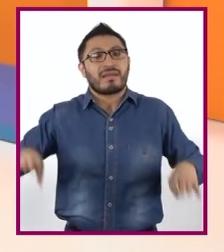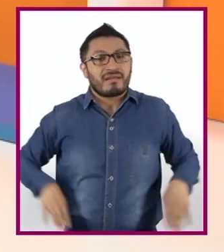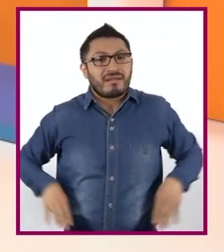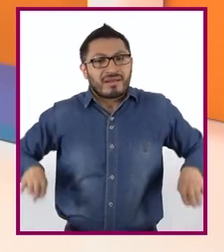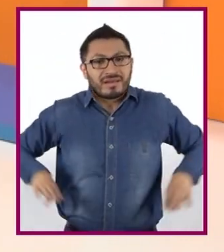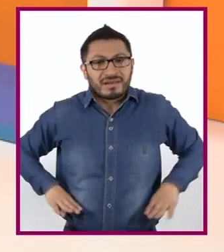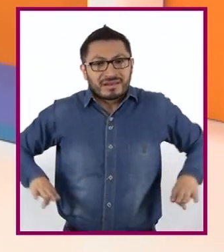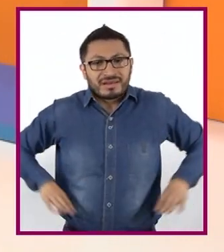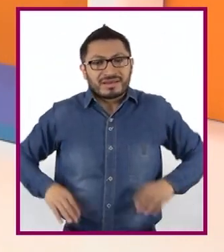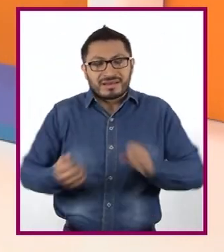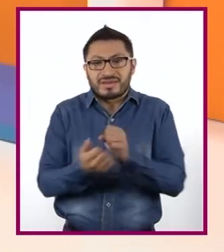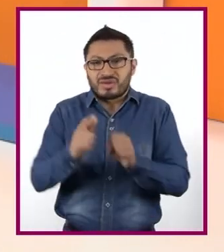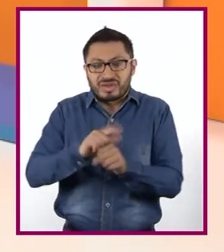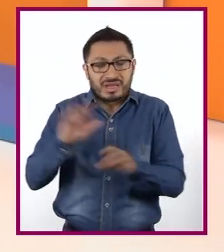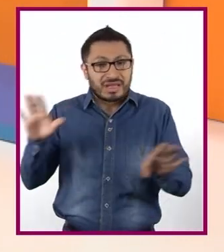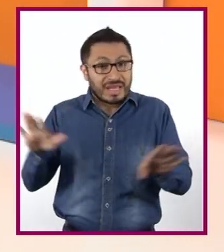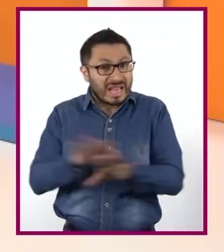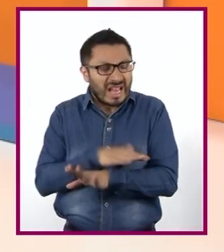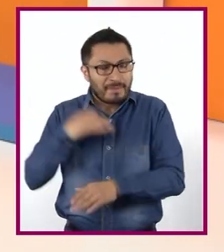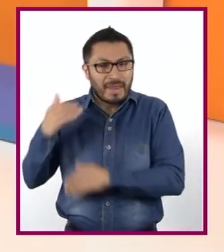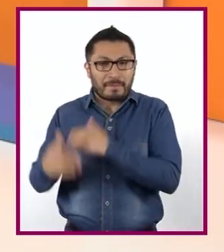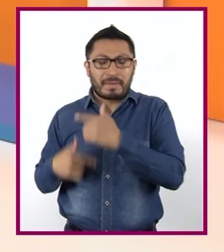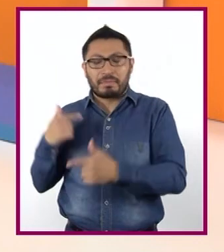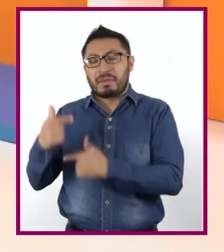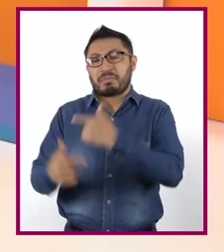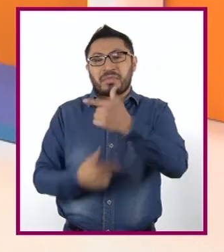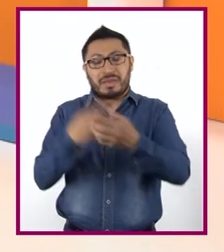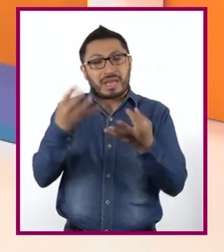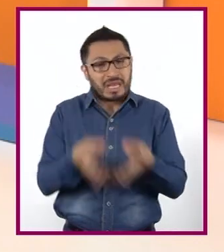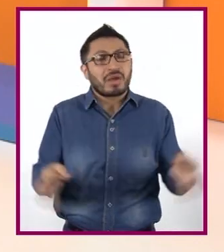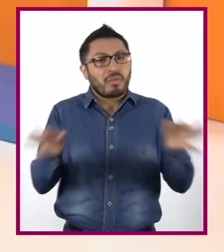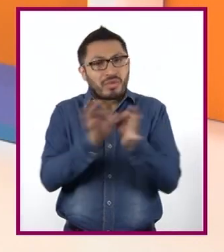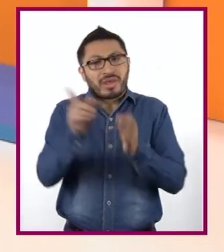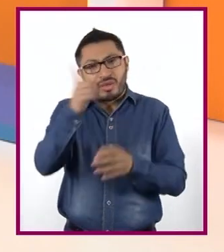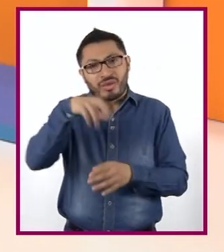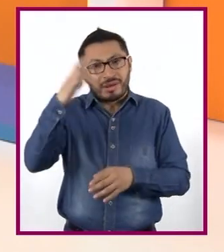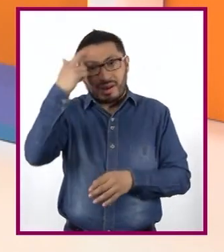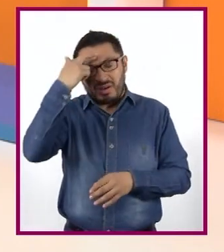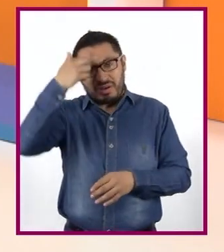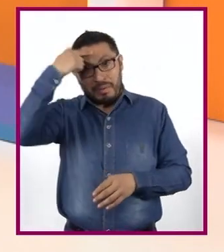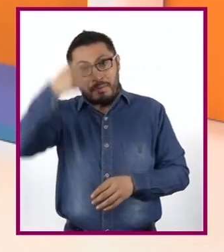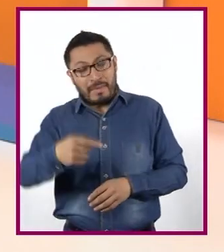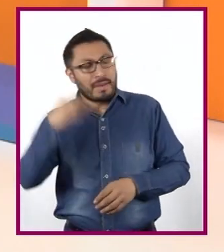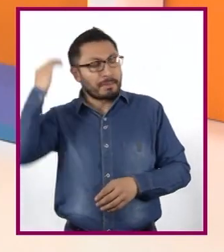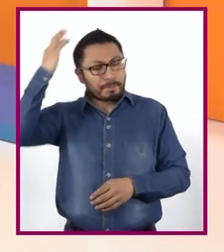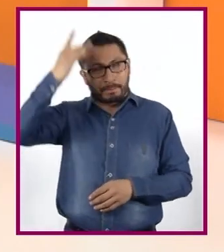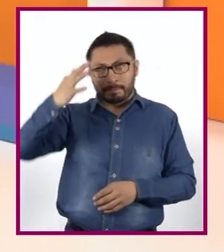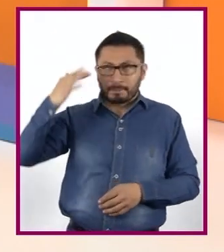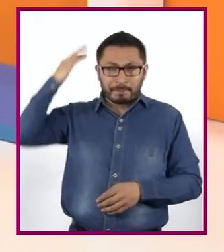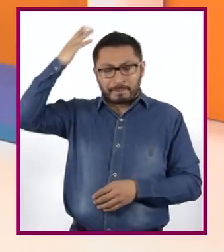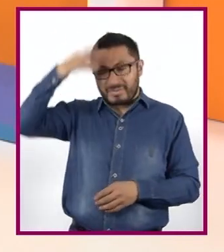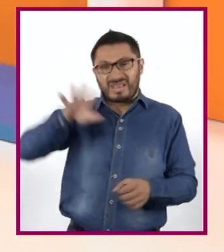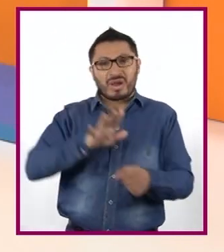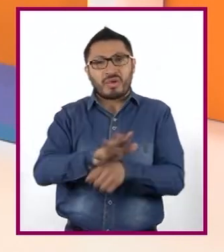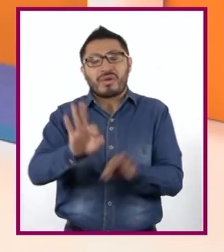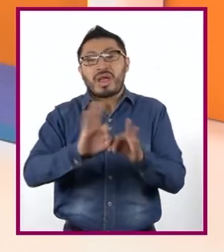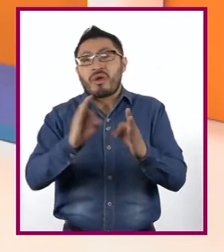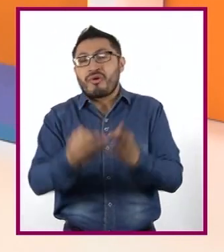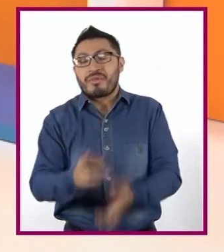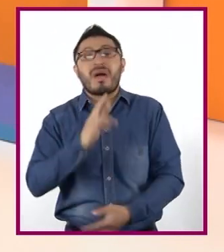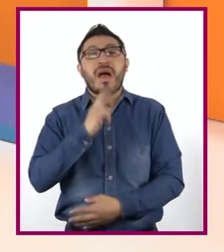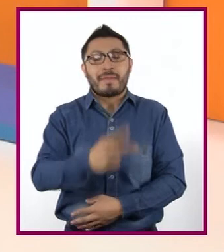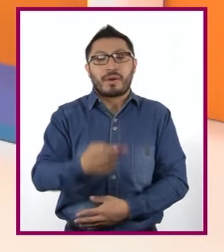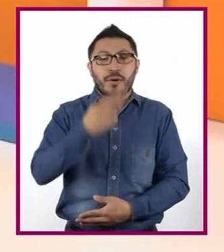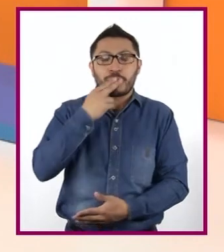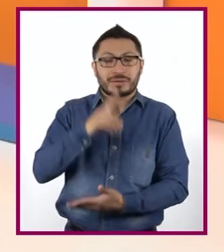cambiado entre generaciones. Es importante que lo tomen en cuenta para que comiencen a reflexionar sobre la mejor manera de ejercer